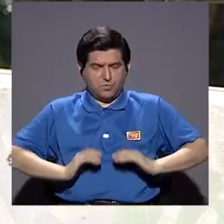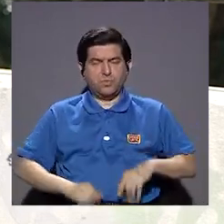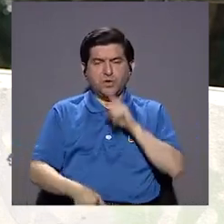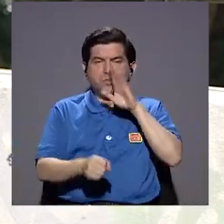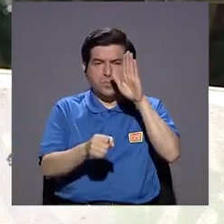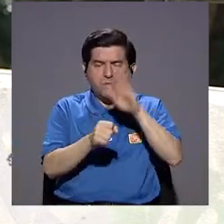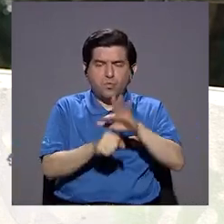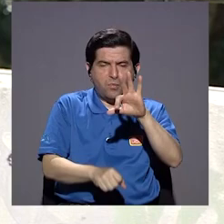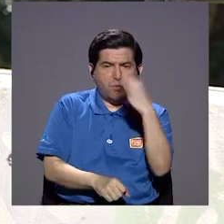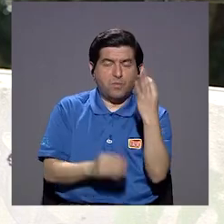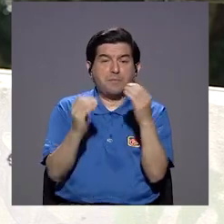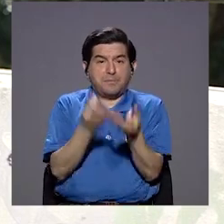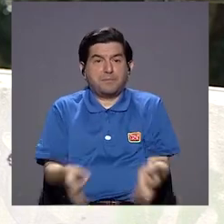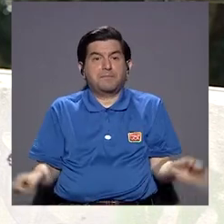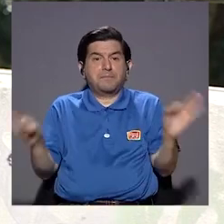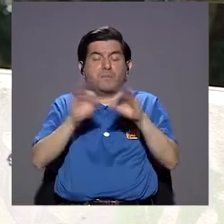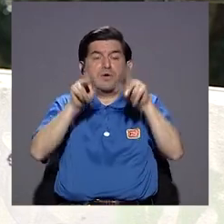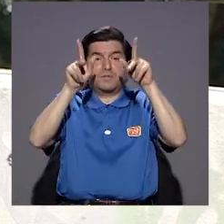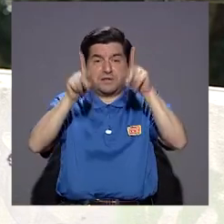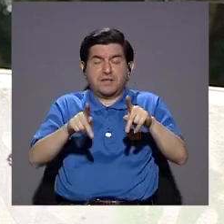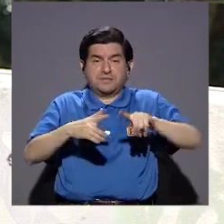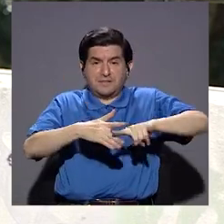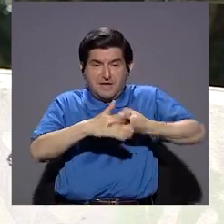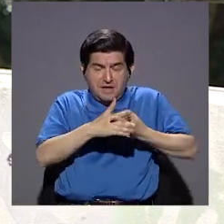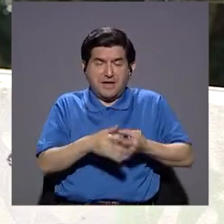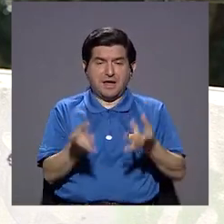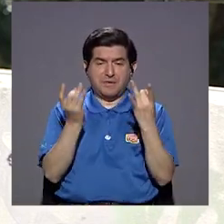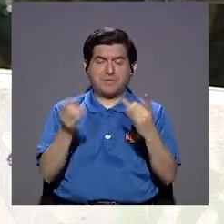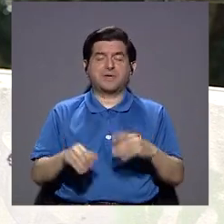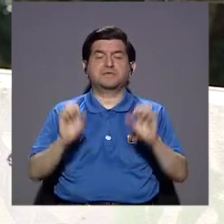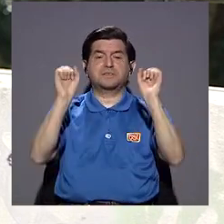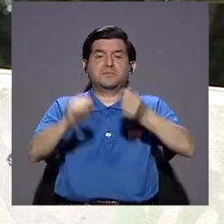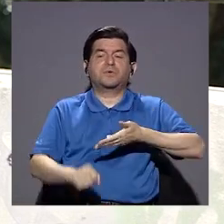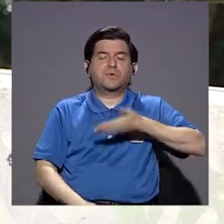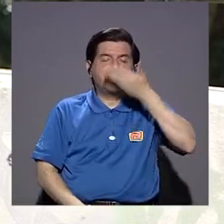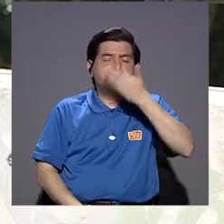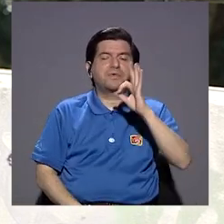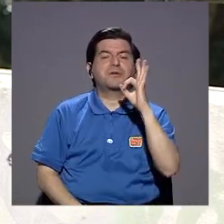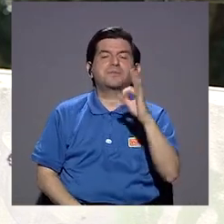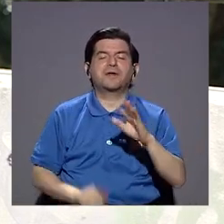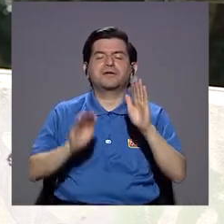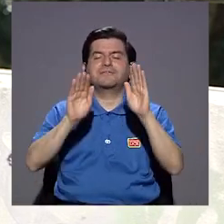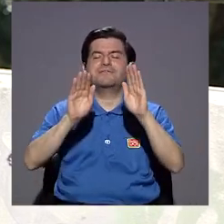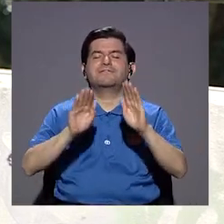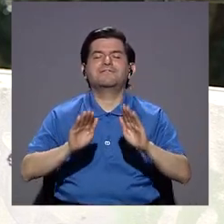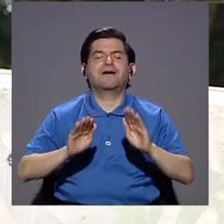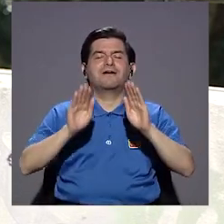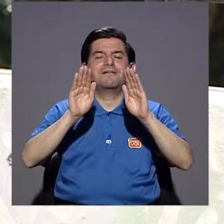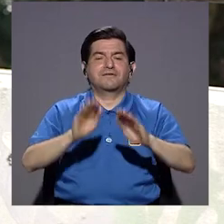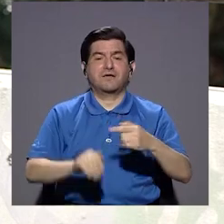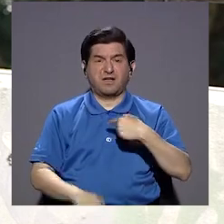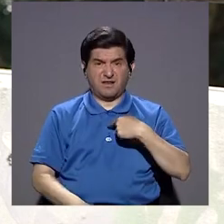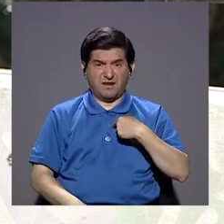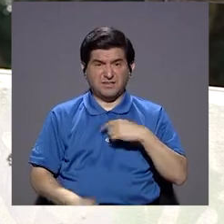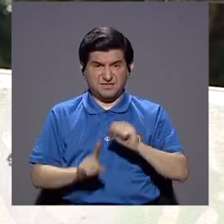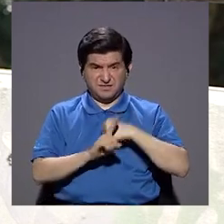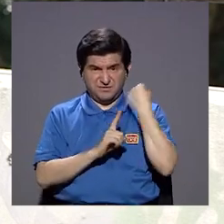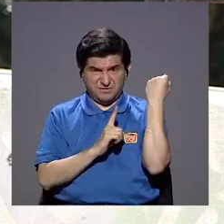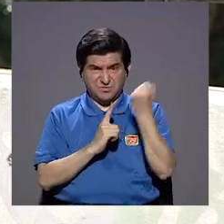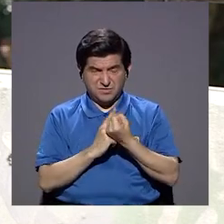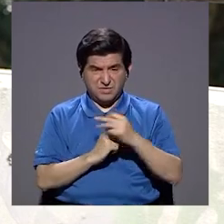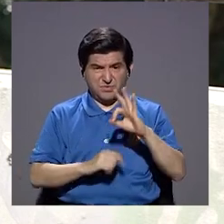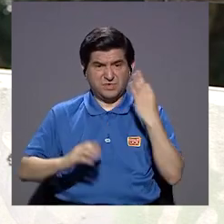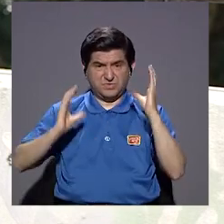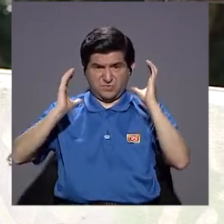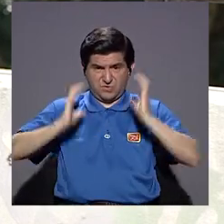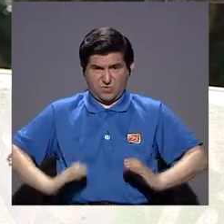llegue a la postura. Porque lo más importante es que una persona que empieza a hacer yoga pueda respirar bien y estar tranquila respirando. Si yo estoy en una